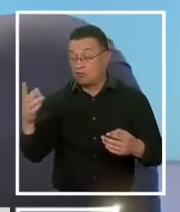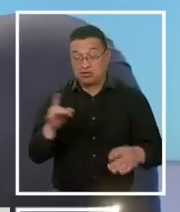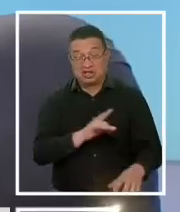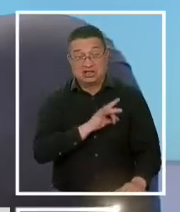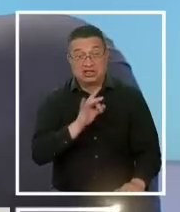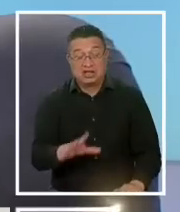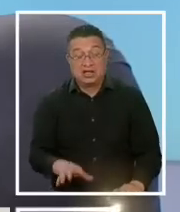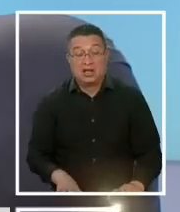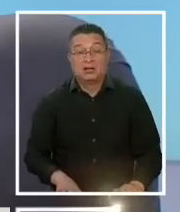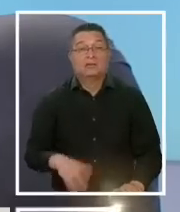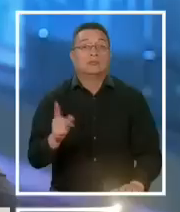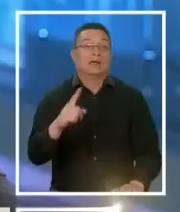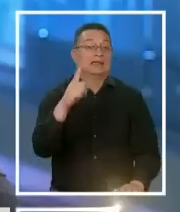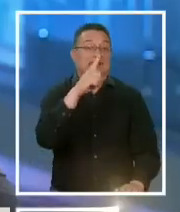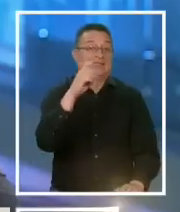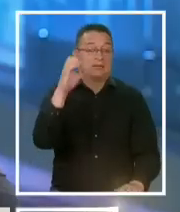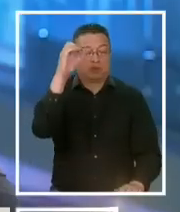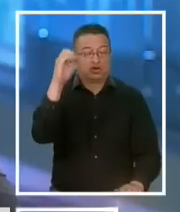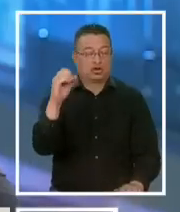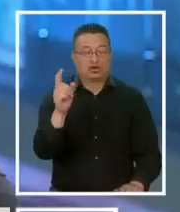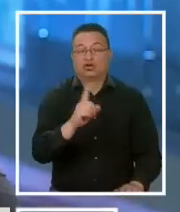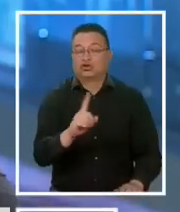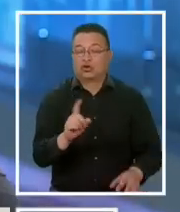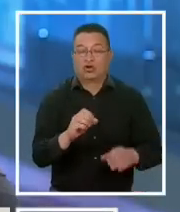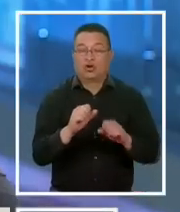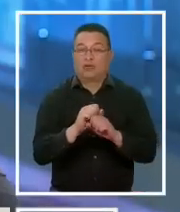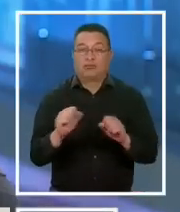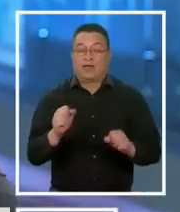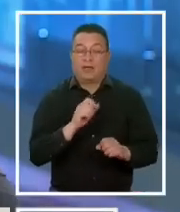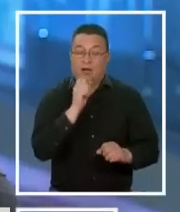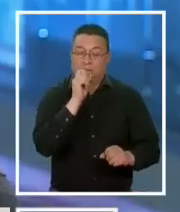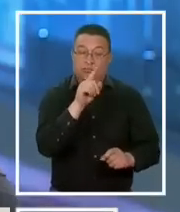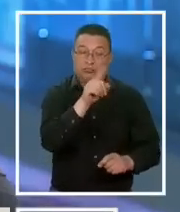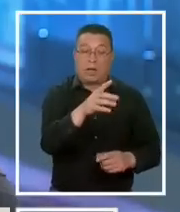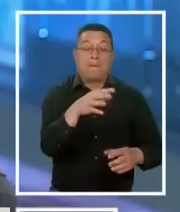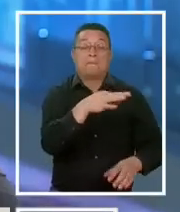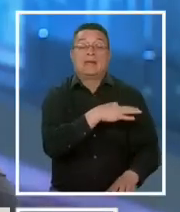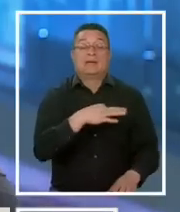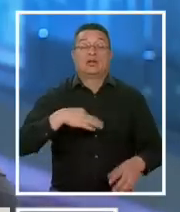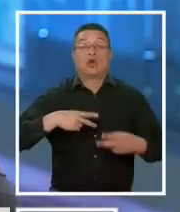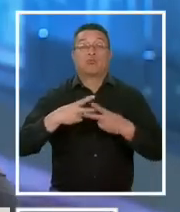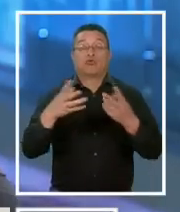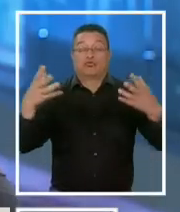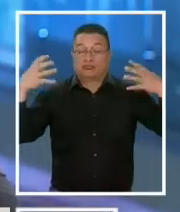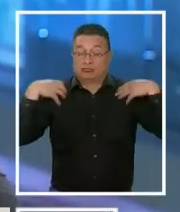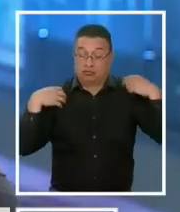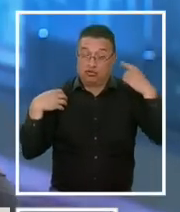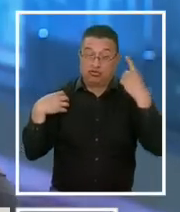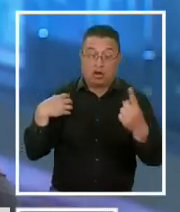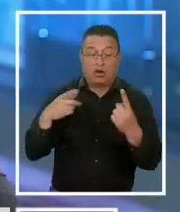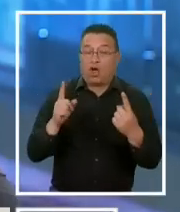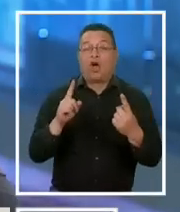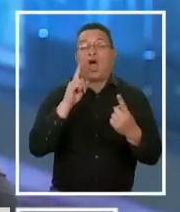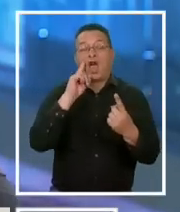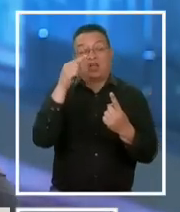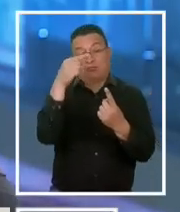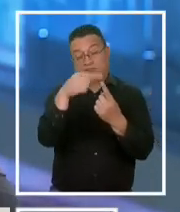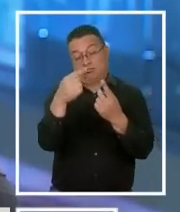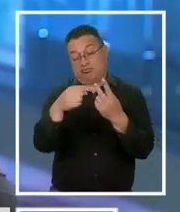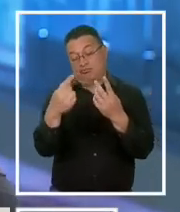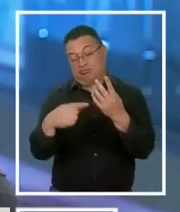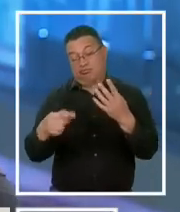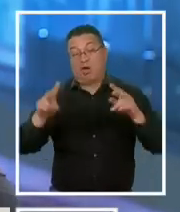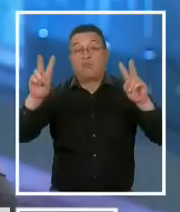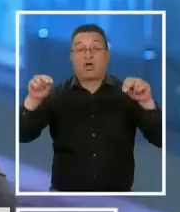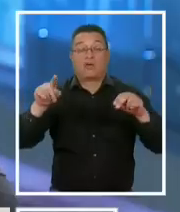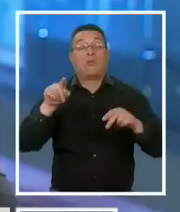según usted O sea no en su totalidad sería absurdo poder atribuir que la solamente el Ministerio Público es culpable esto yo creo que estos multifactorial pero aquí hay una cuestión que